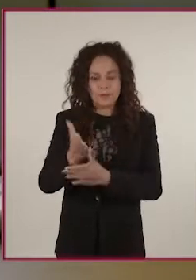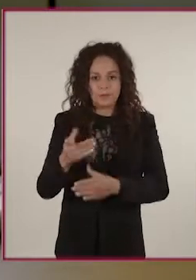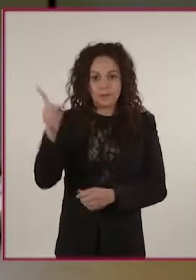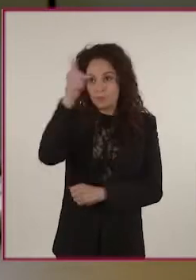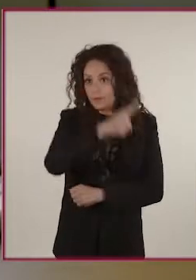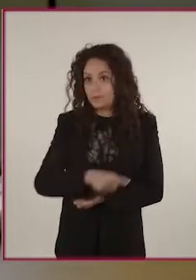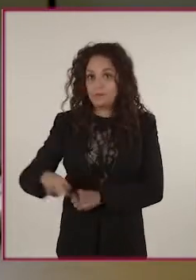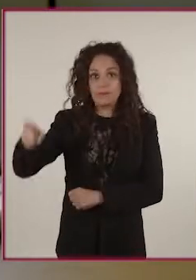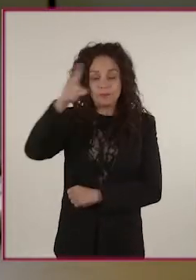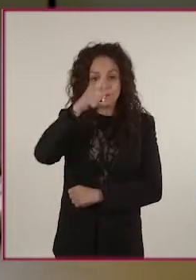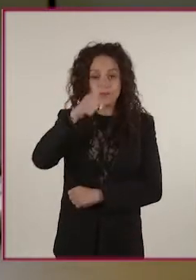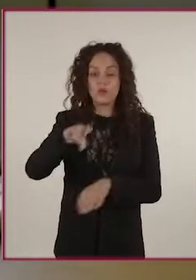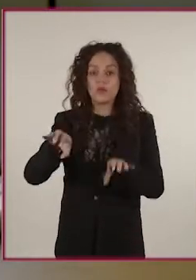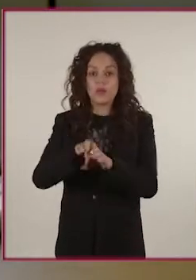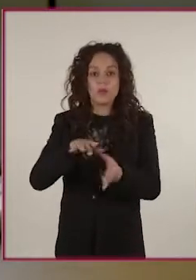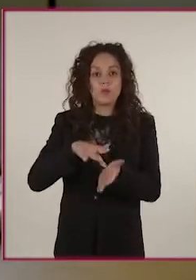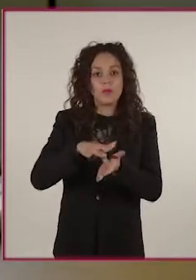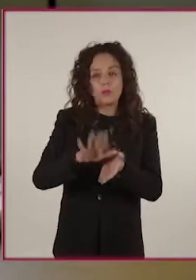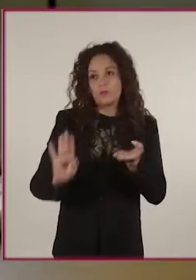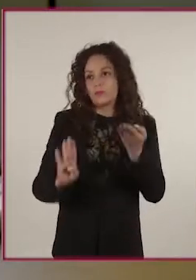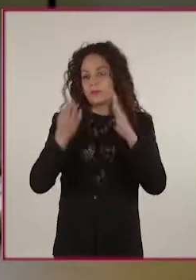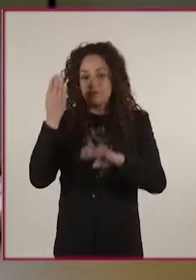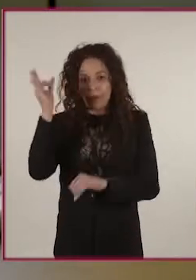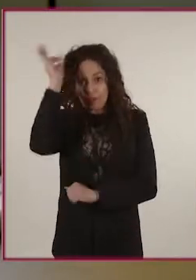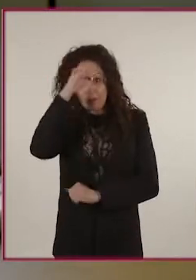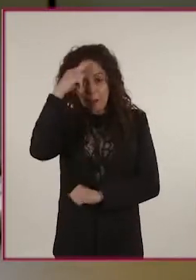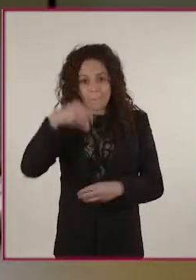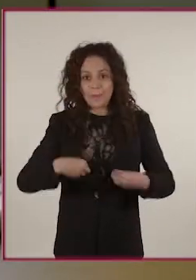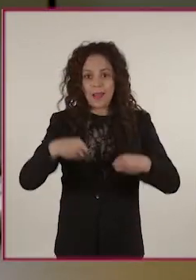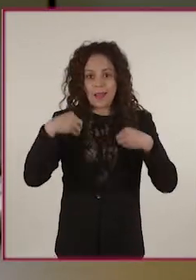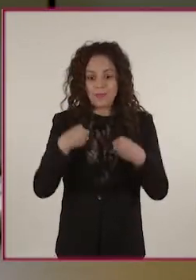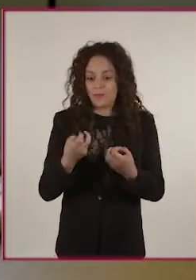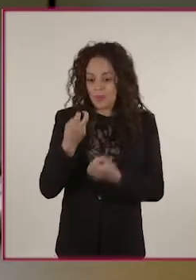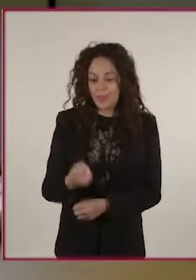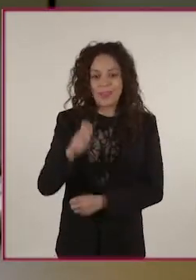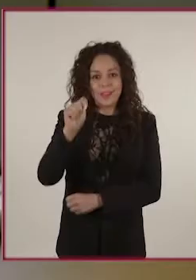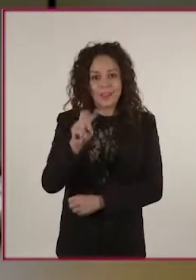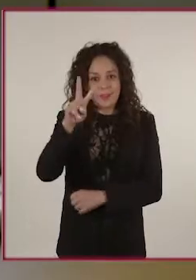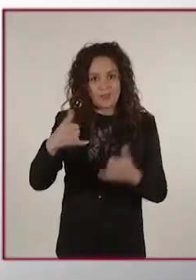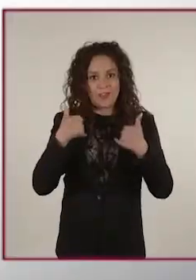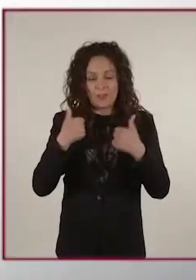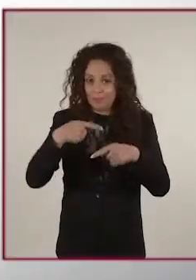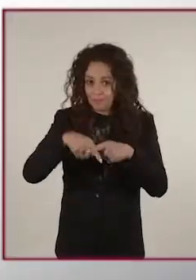mover al mundo. Filosofía para vivir. Así somos en Jóvenes TV. Comenzamos.